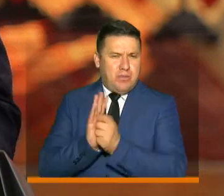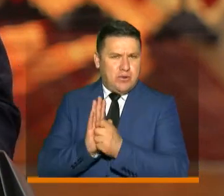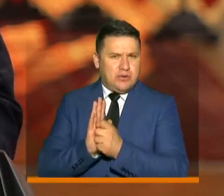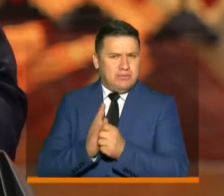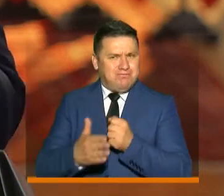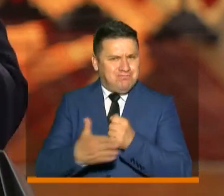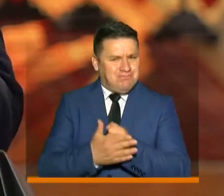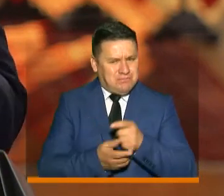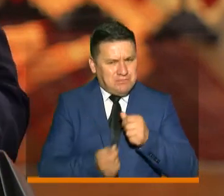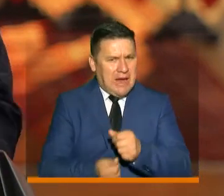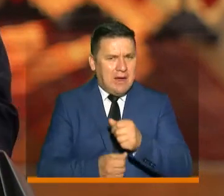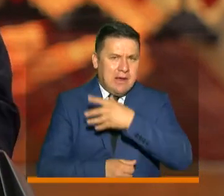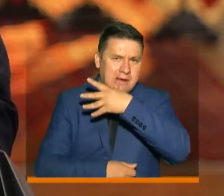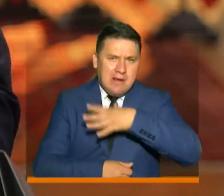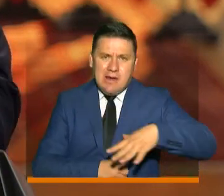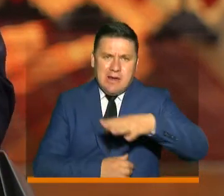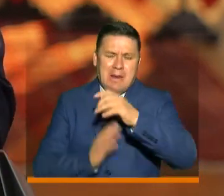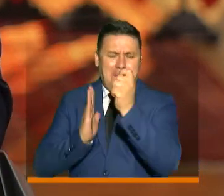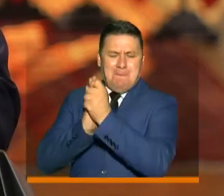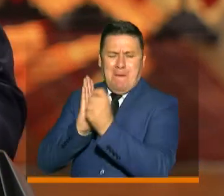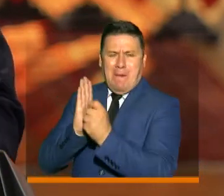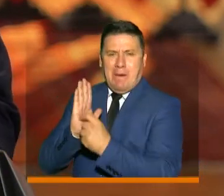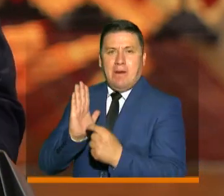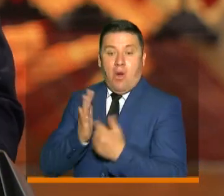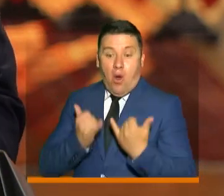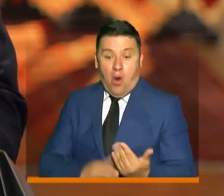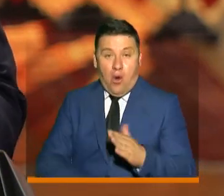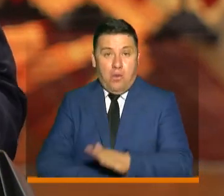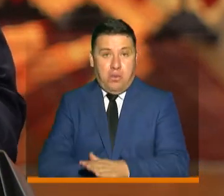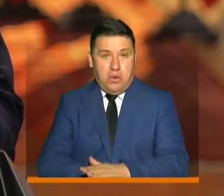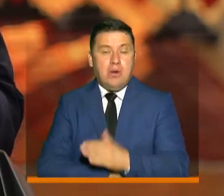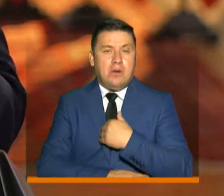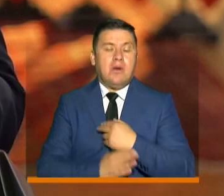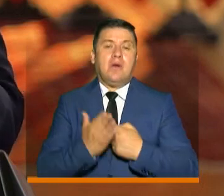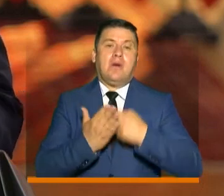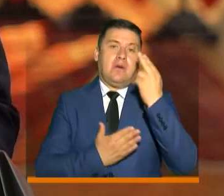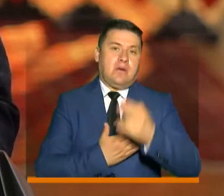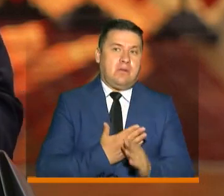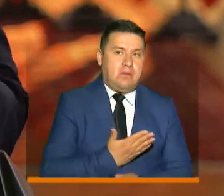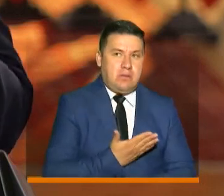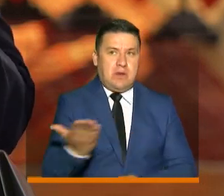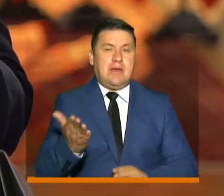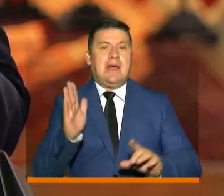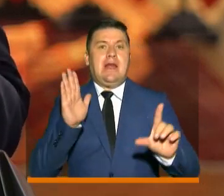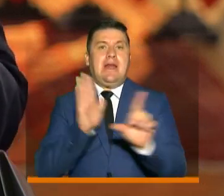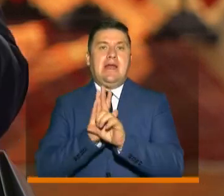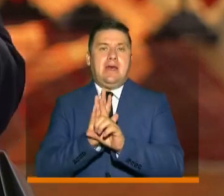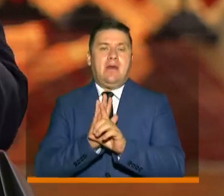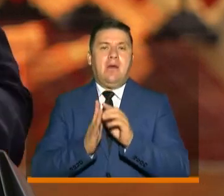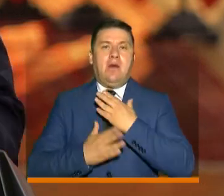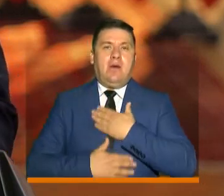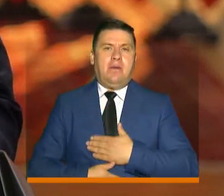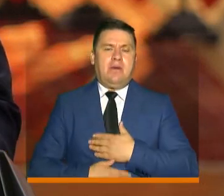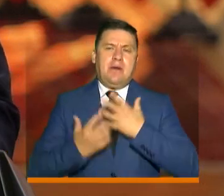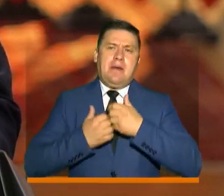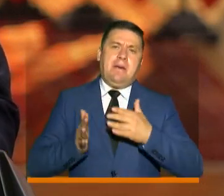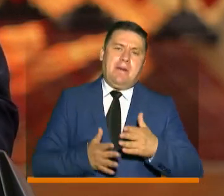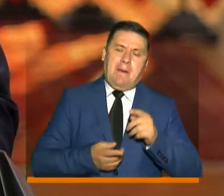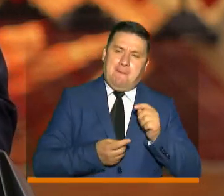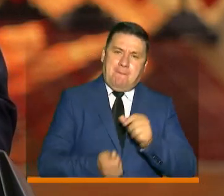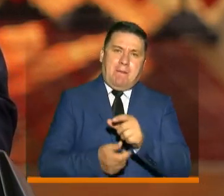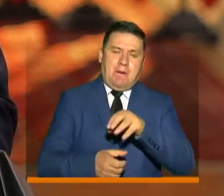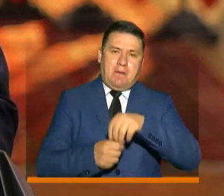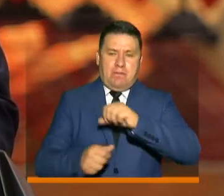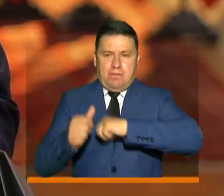para darle impulso a esta agenda esta tarde radicaremos el proyecto de ley que brinda alivio a los pequeños y